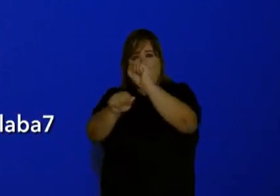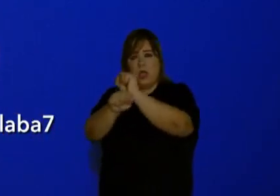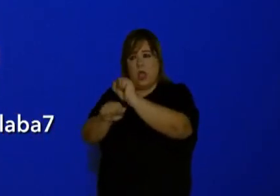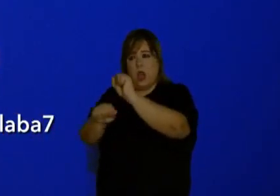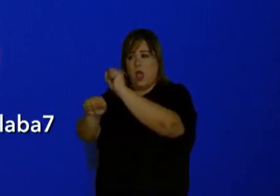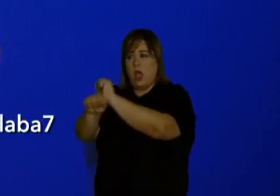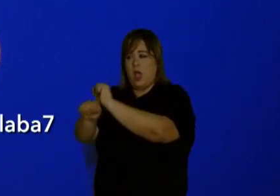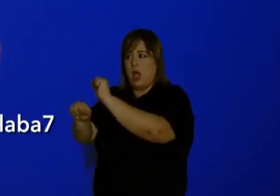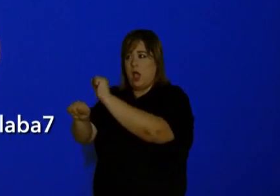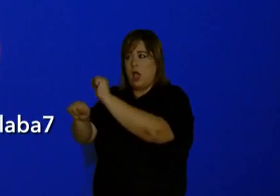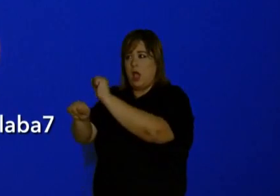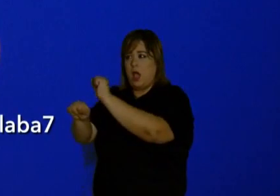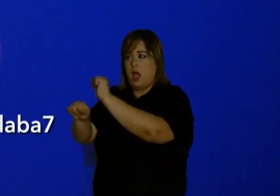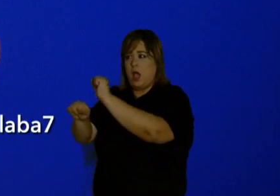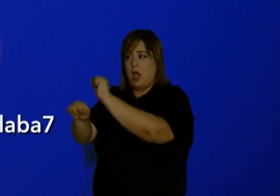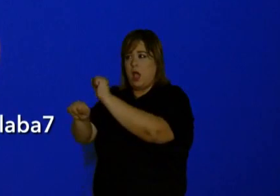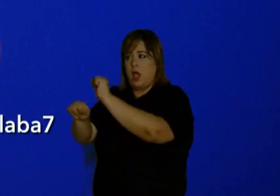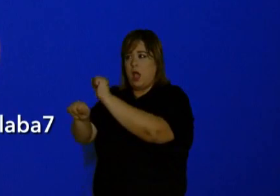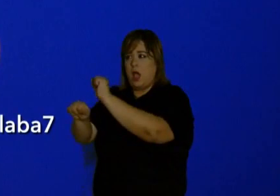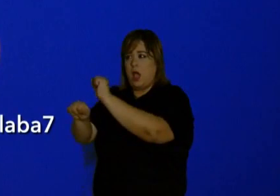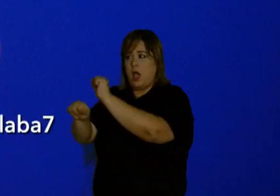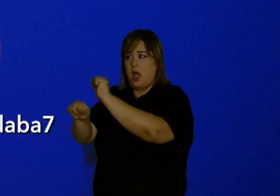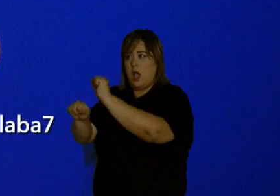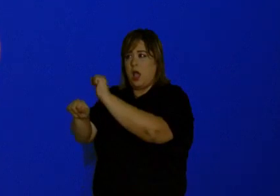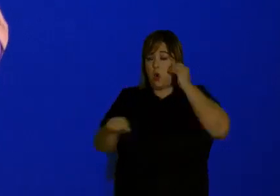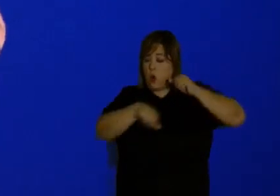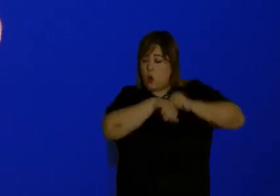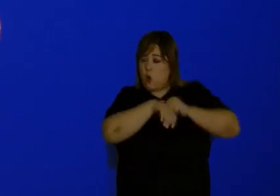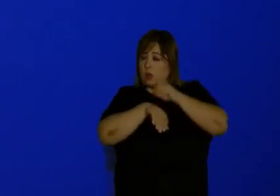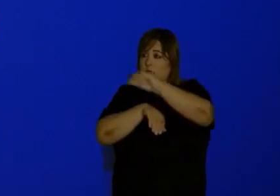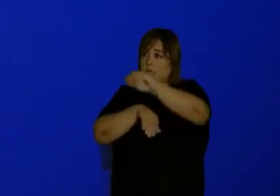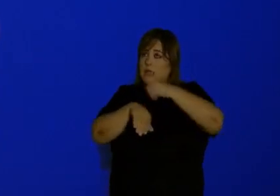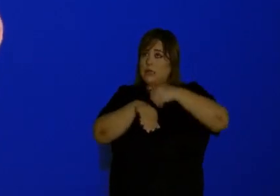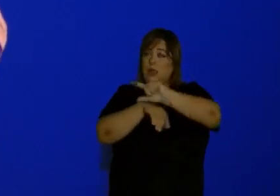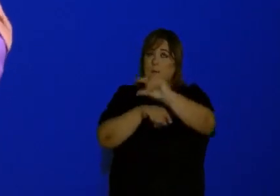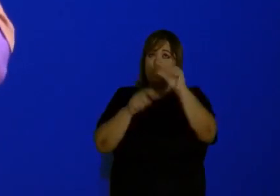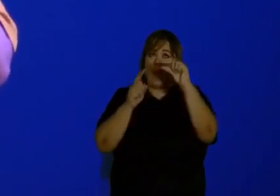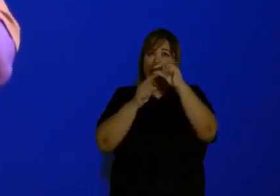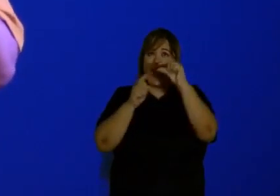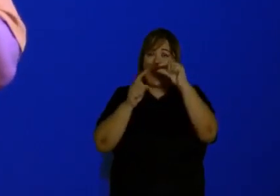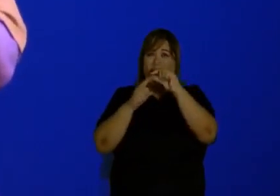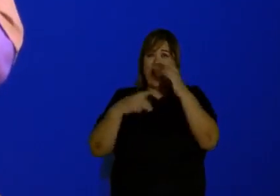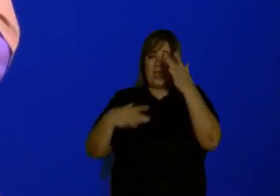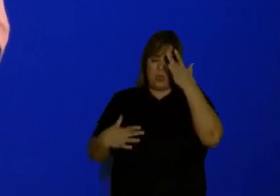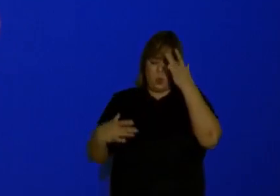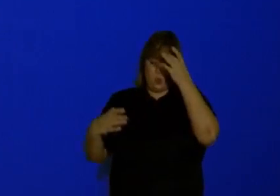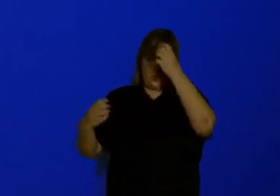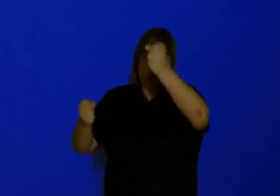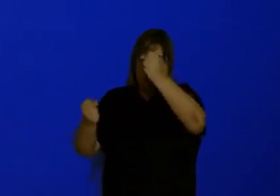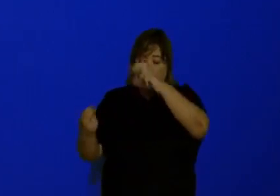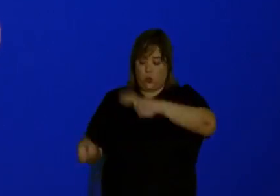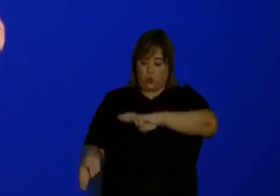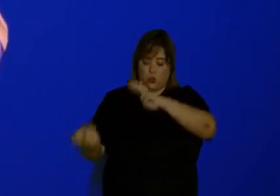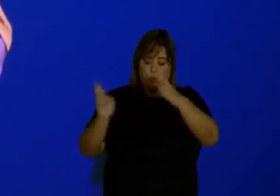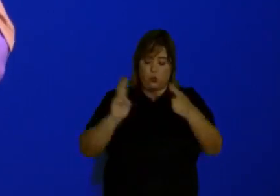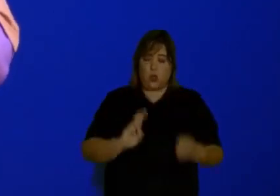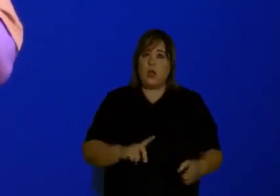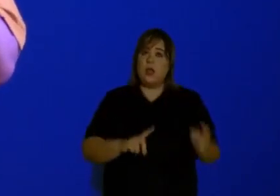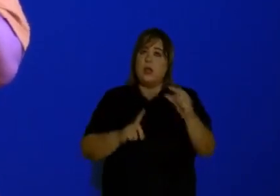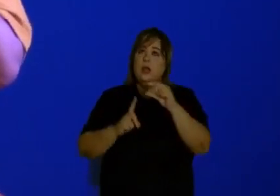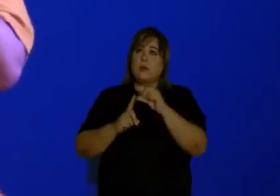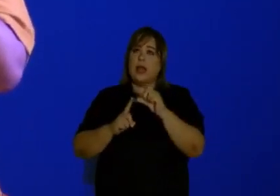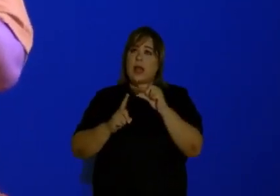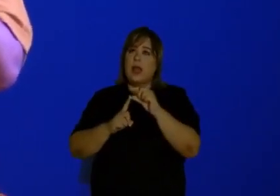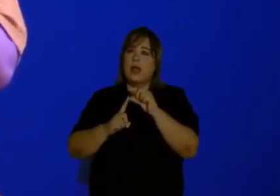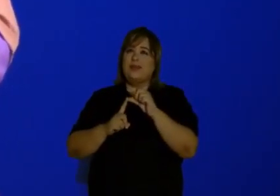cual ha sido enviado. Declaramos una palabra de sanidad, una palabra de restauración, una palabra, Señor